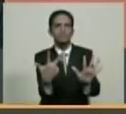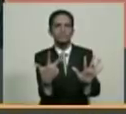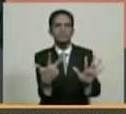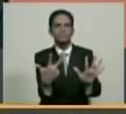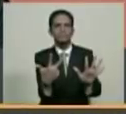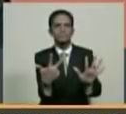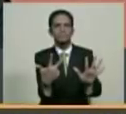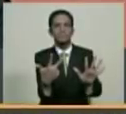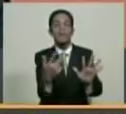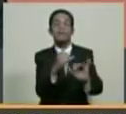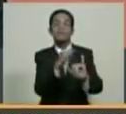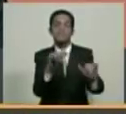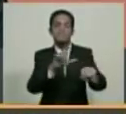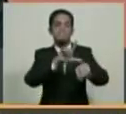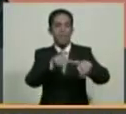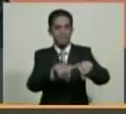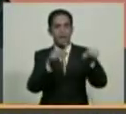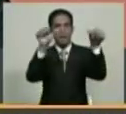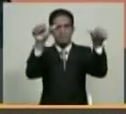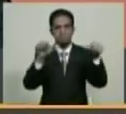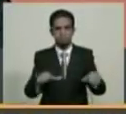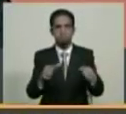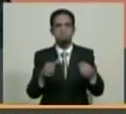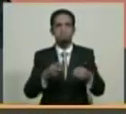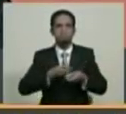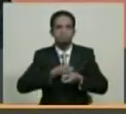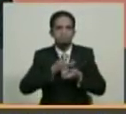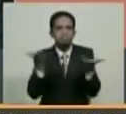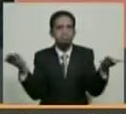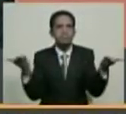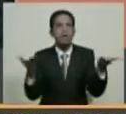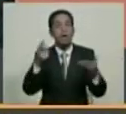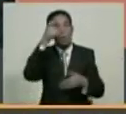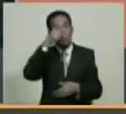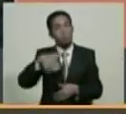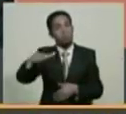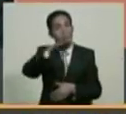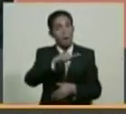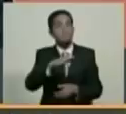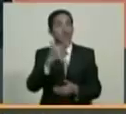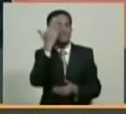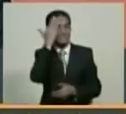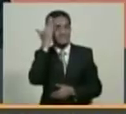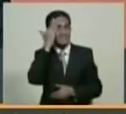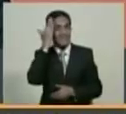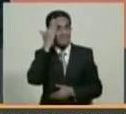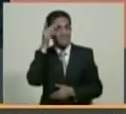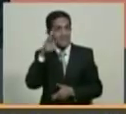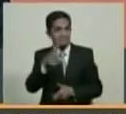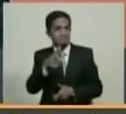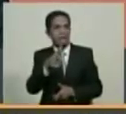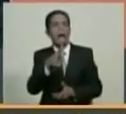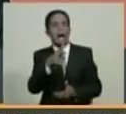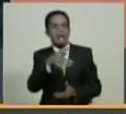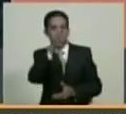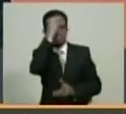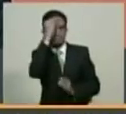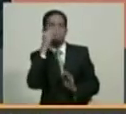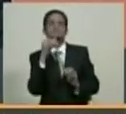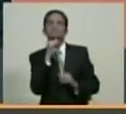su publicación en Gaceta Oficial para que el pueblo se empodere de esta información,